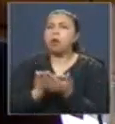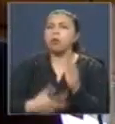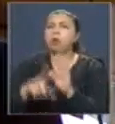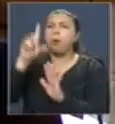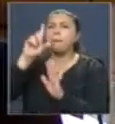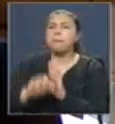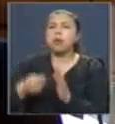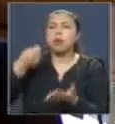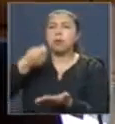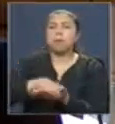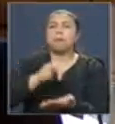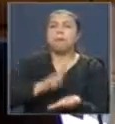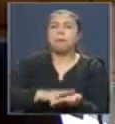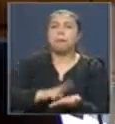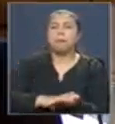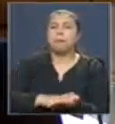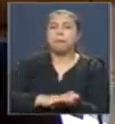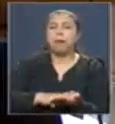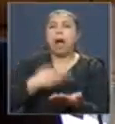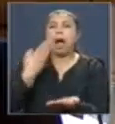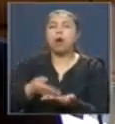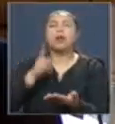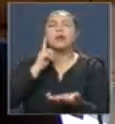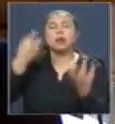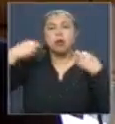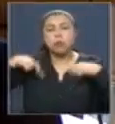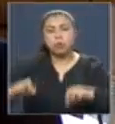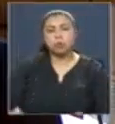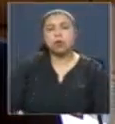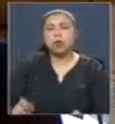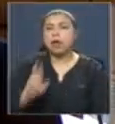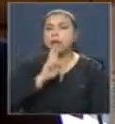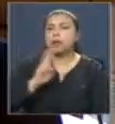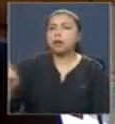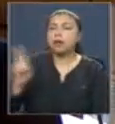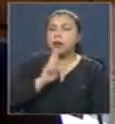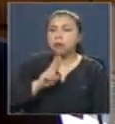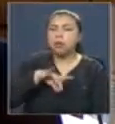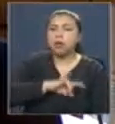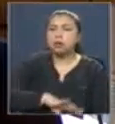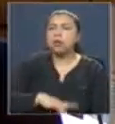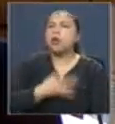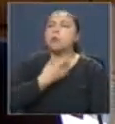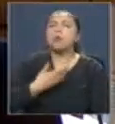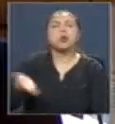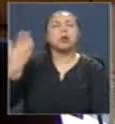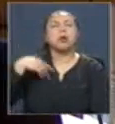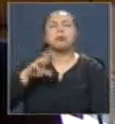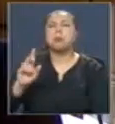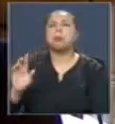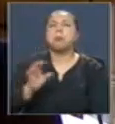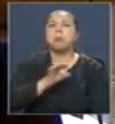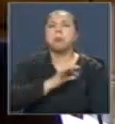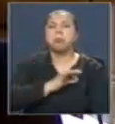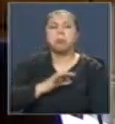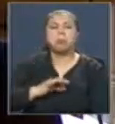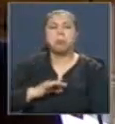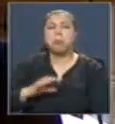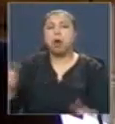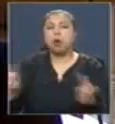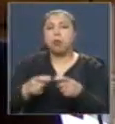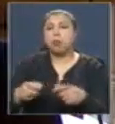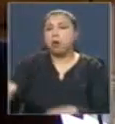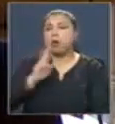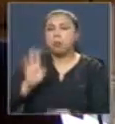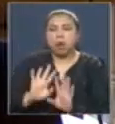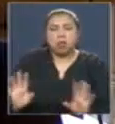impuestos corporativos? Ahora tiene la oportunidad de contestarle a Chile, ya que no contestaba en las sesiones privadas de la Comisión de